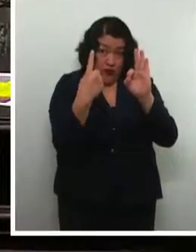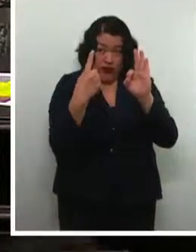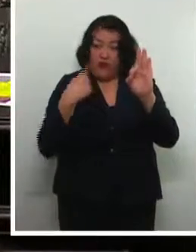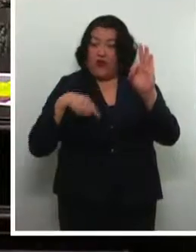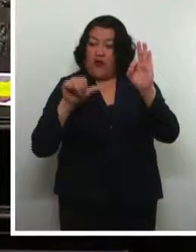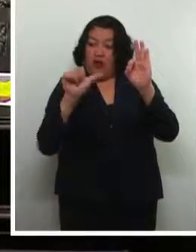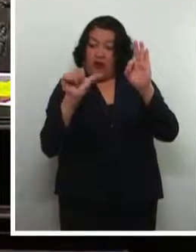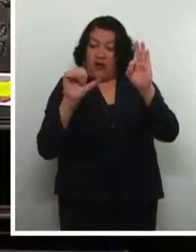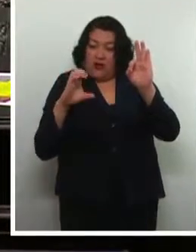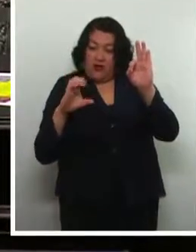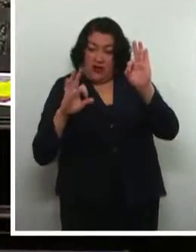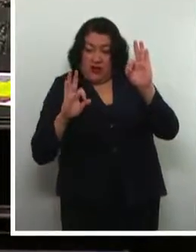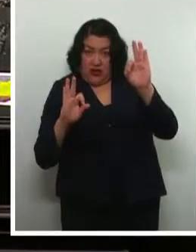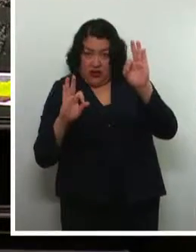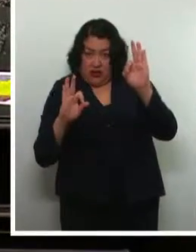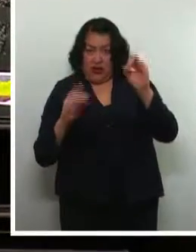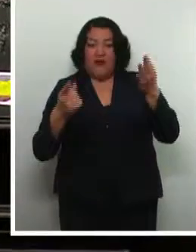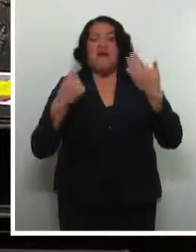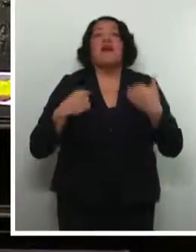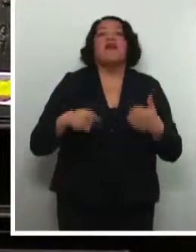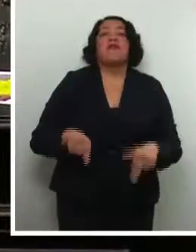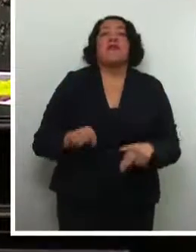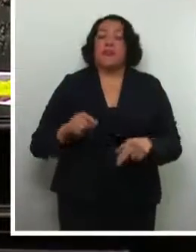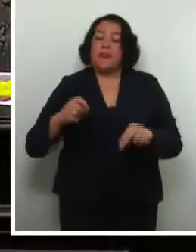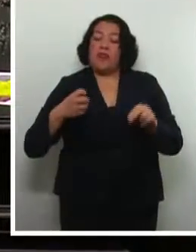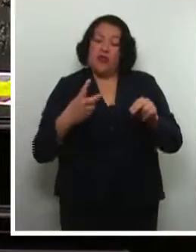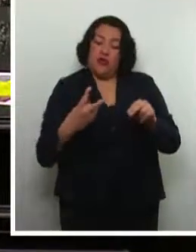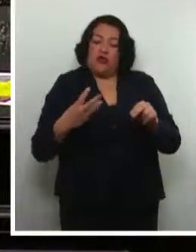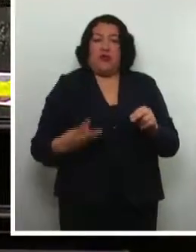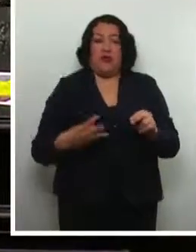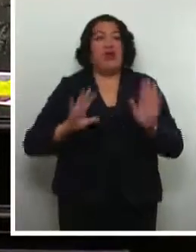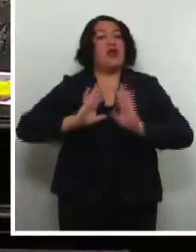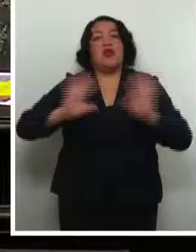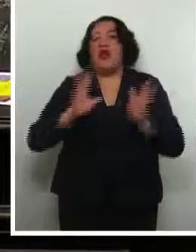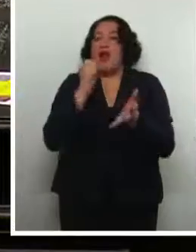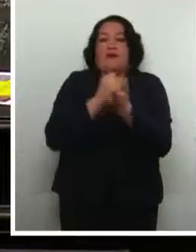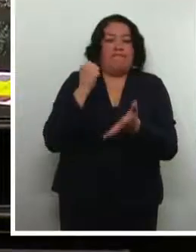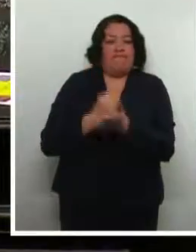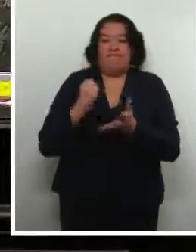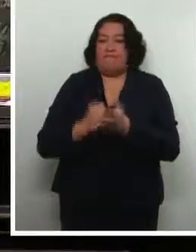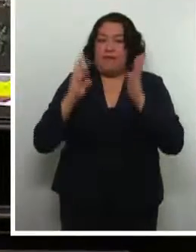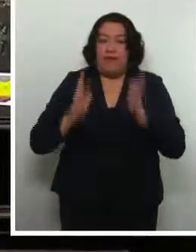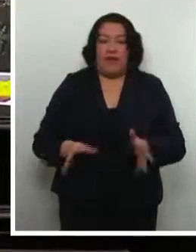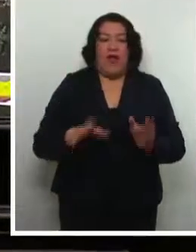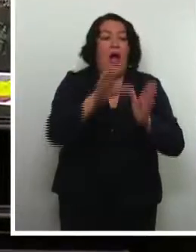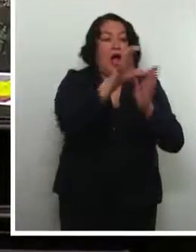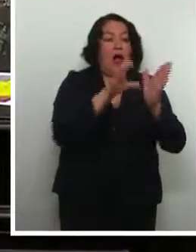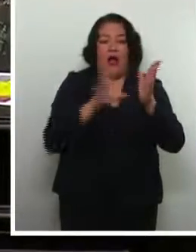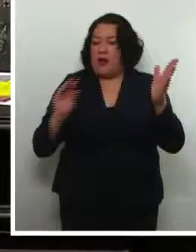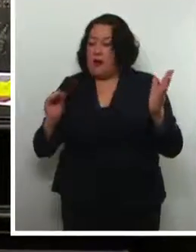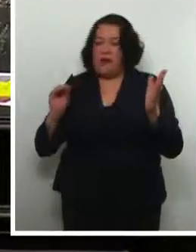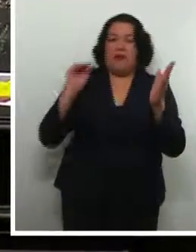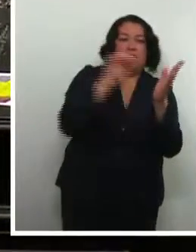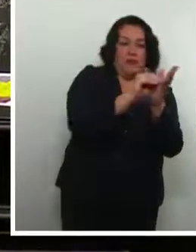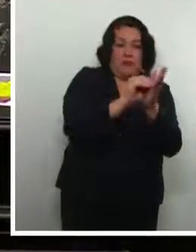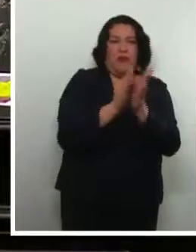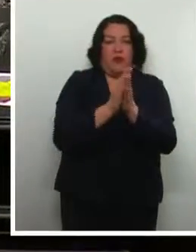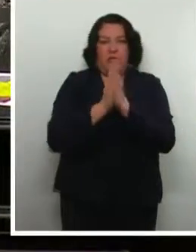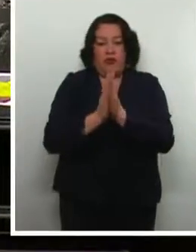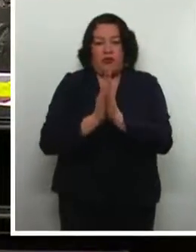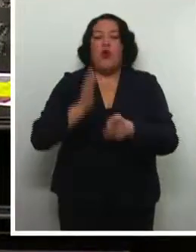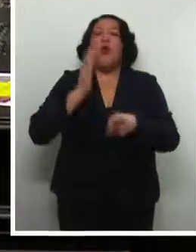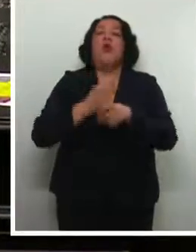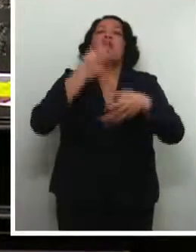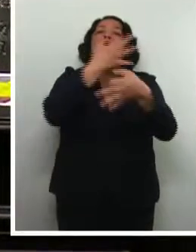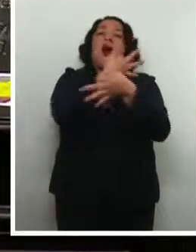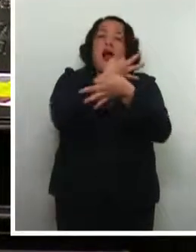incisos A, C y F, y los numerales 2 y 3. Intégrese al proyecto del decreto e